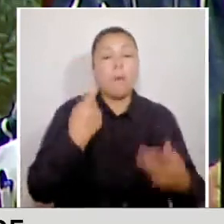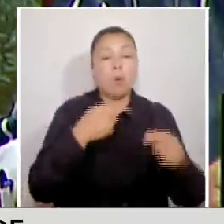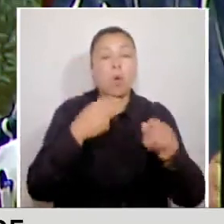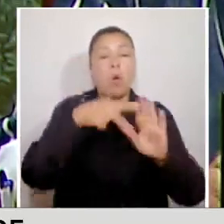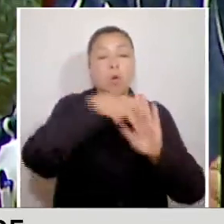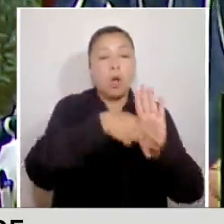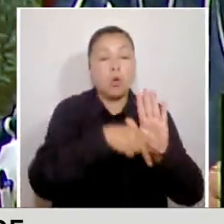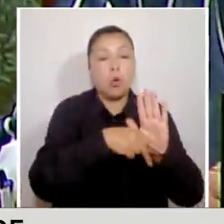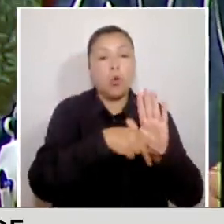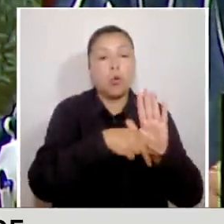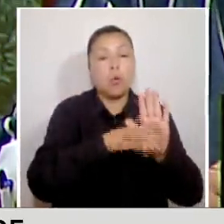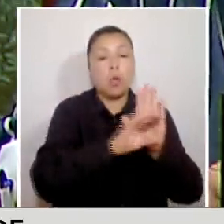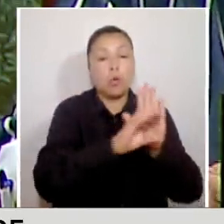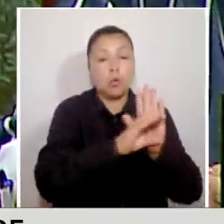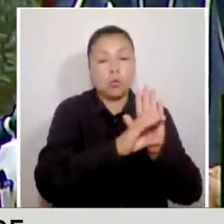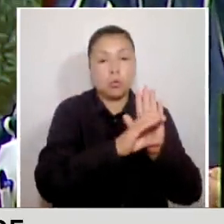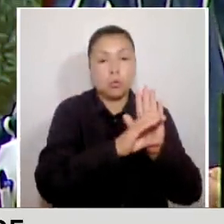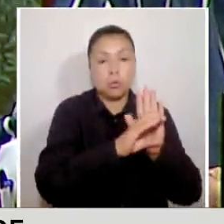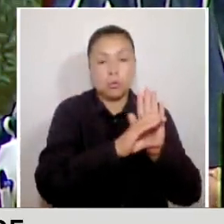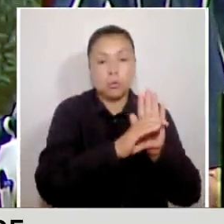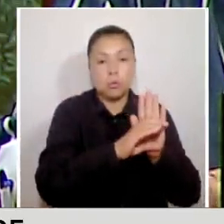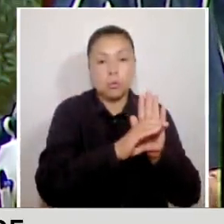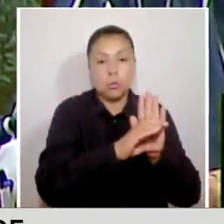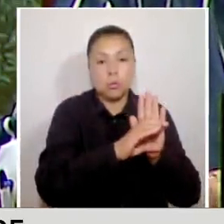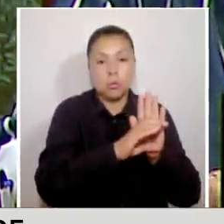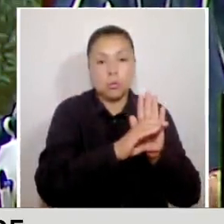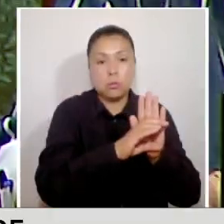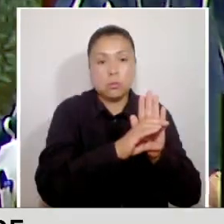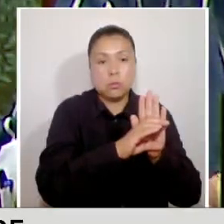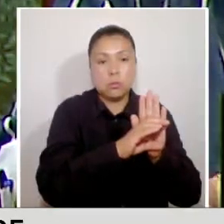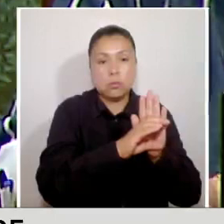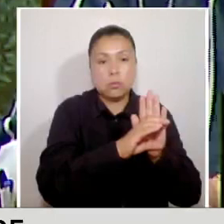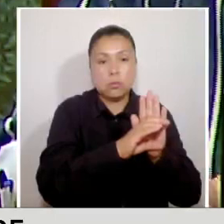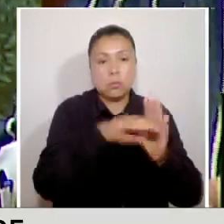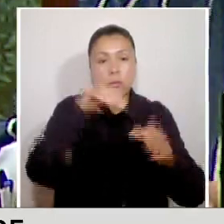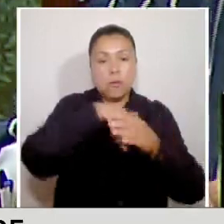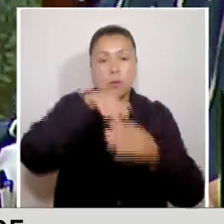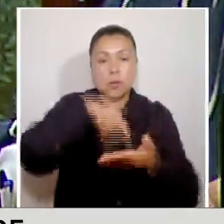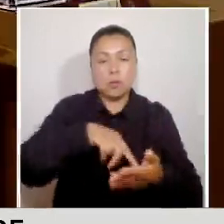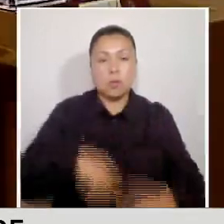orgánica constitucional en